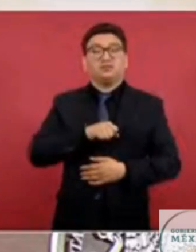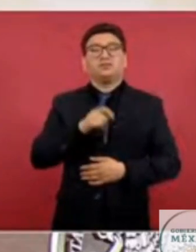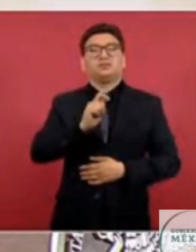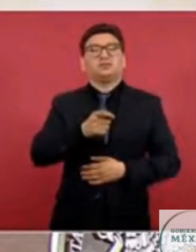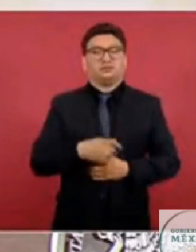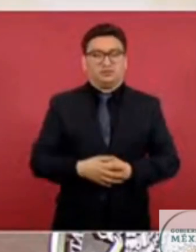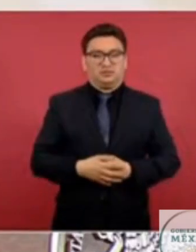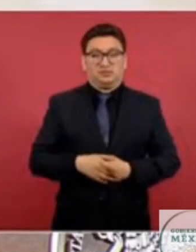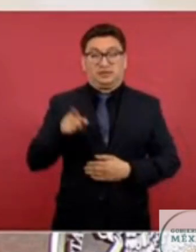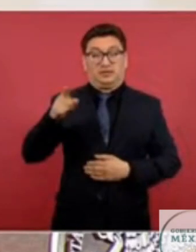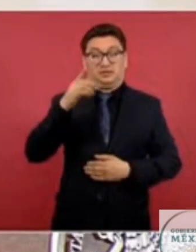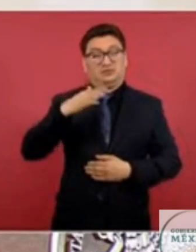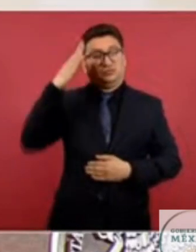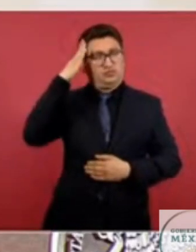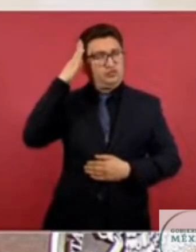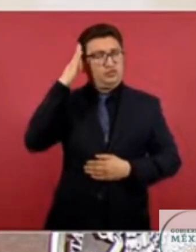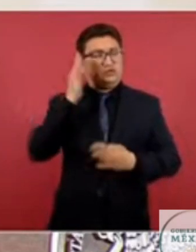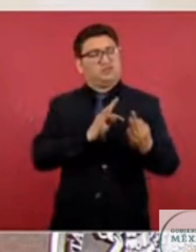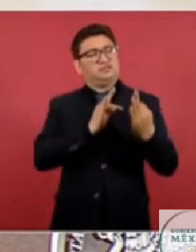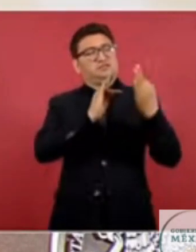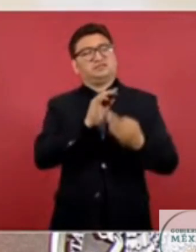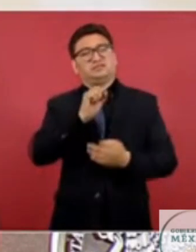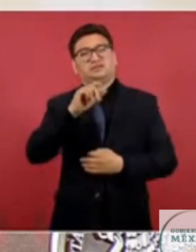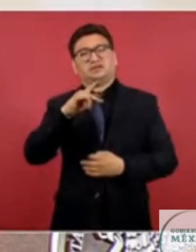un gran liberal que enfrentó a Santana.